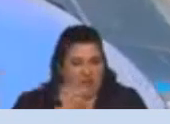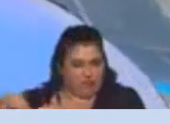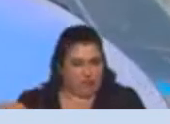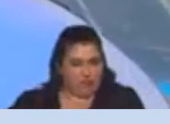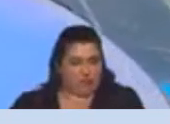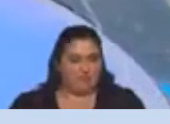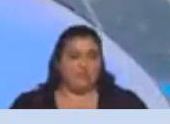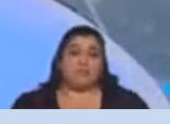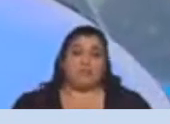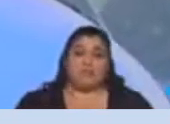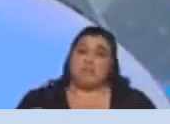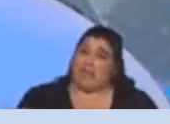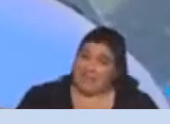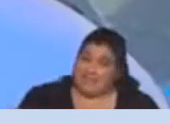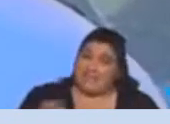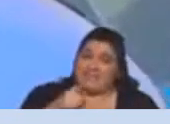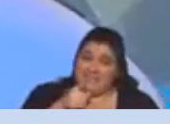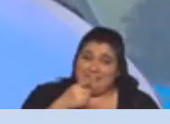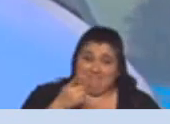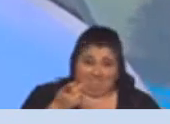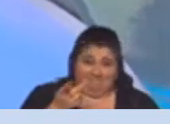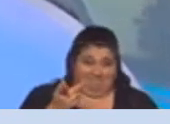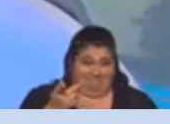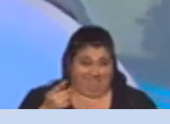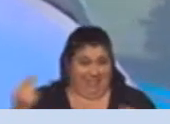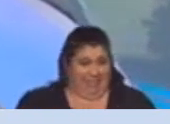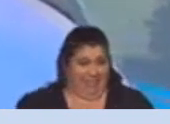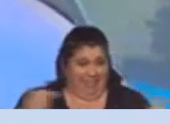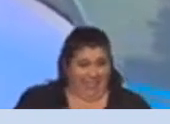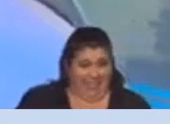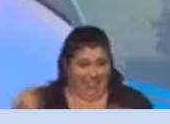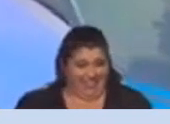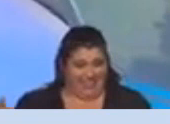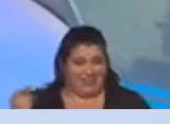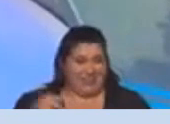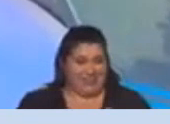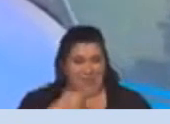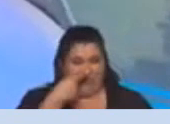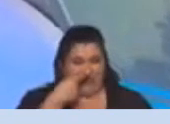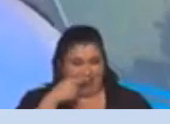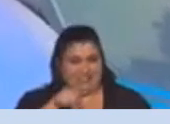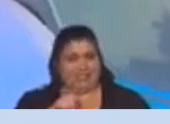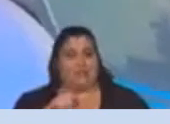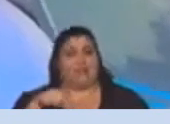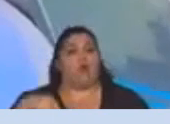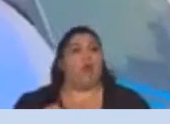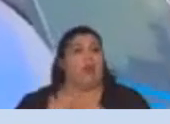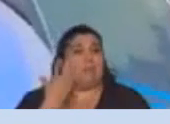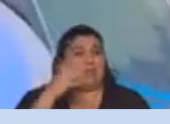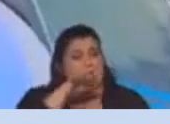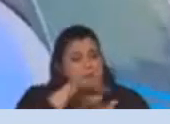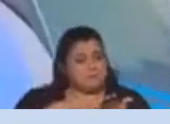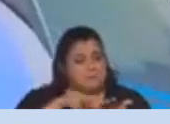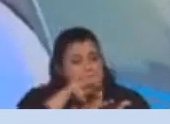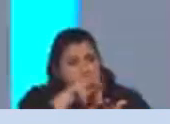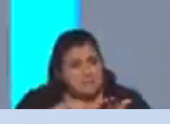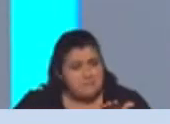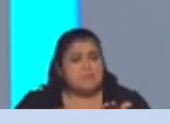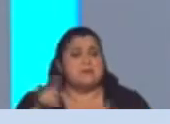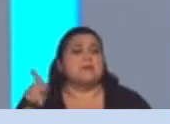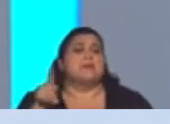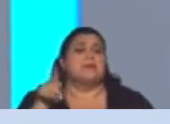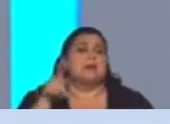ver se puso muy interesante este cruce porque estaba leyendo declaraciones de esta mañana de Juan Napoli Juan Napoli es